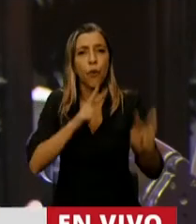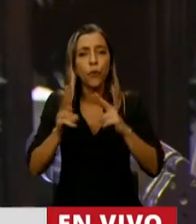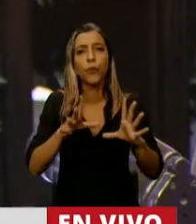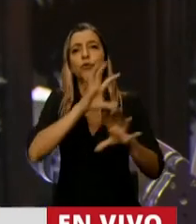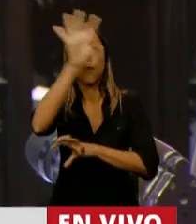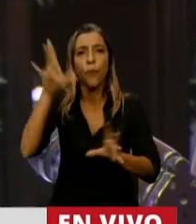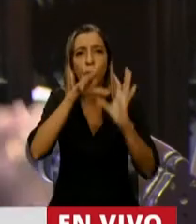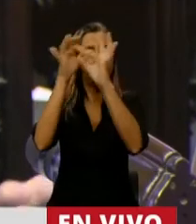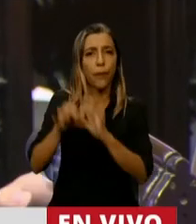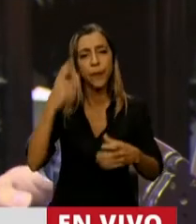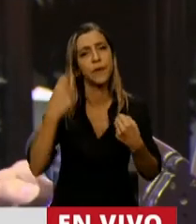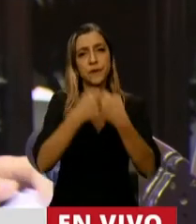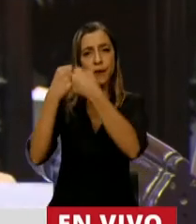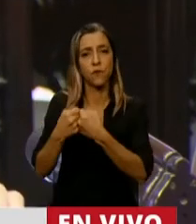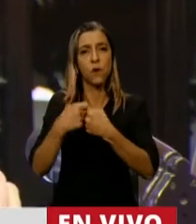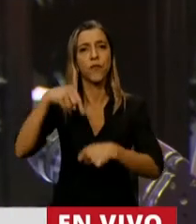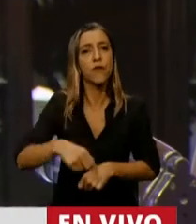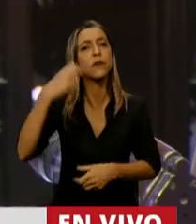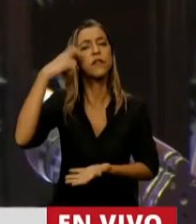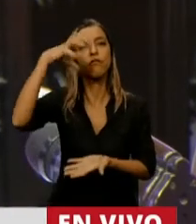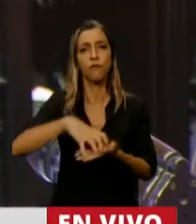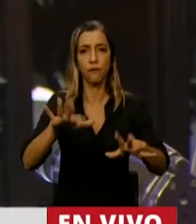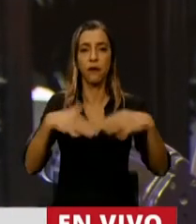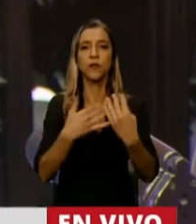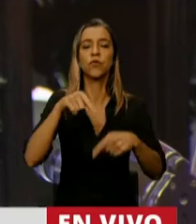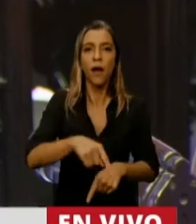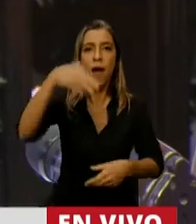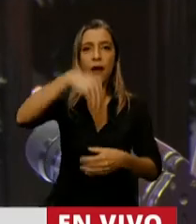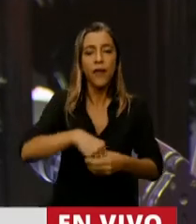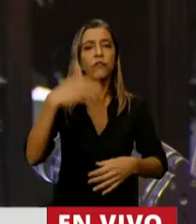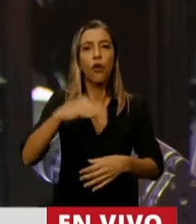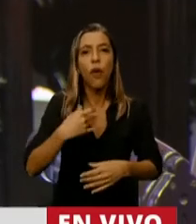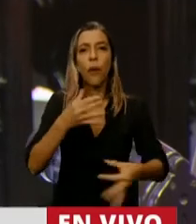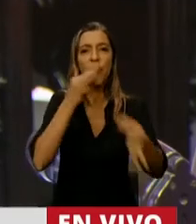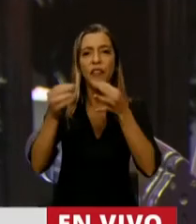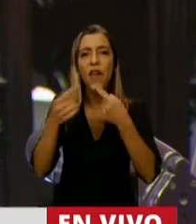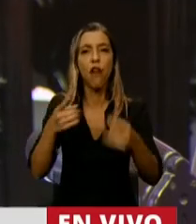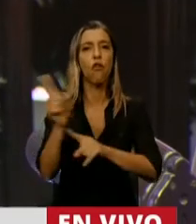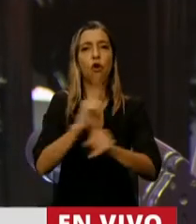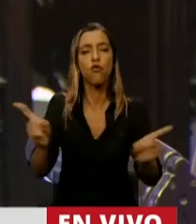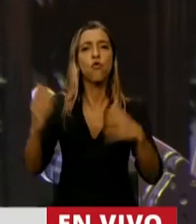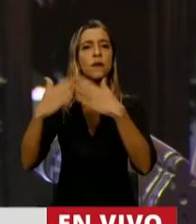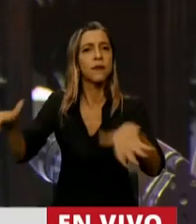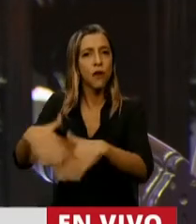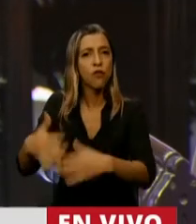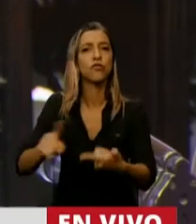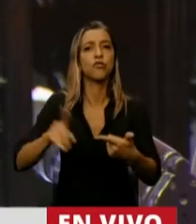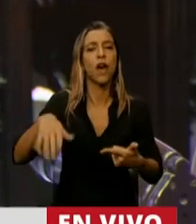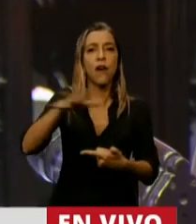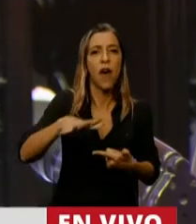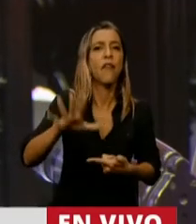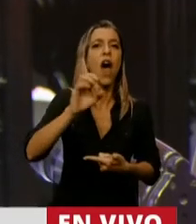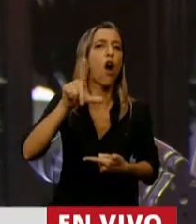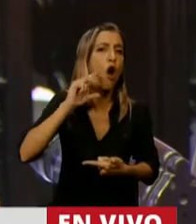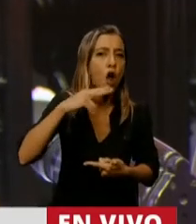Nacional. El Parlamento es el lugar del diálogo, no es Olivos, no es la Casa Rosada, no es el Instituto Patria, no